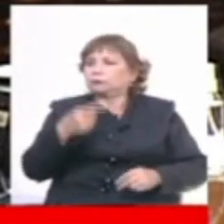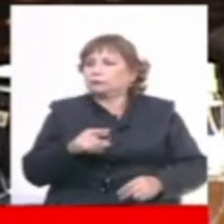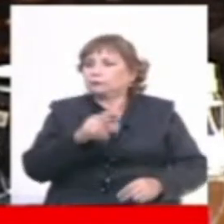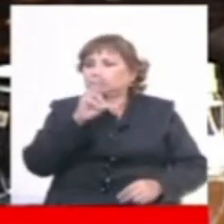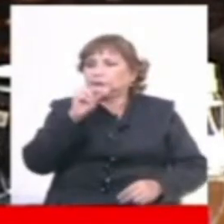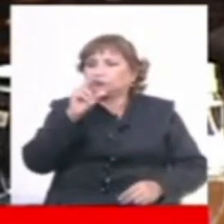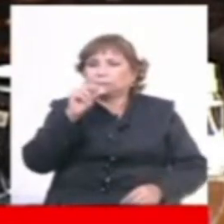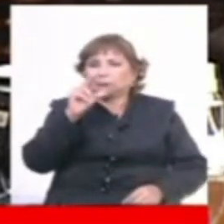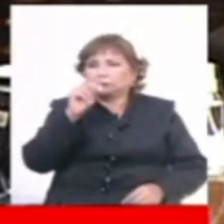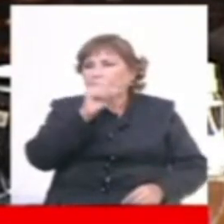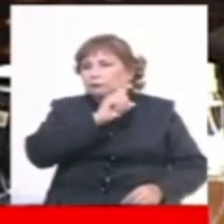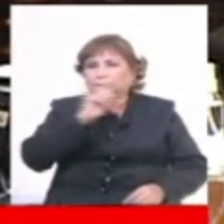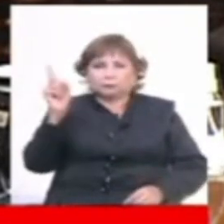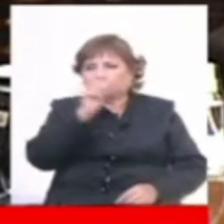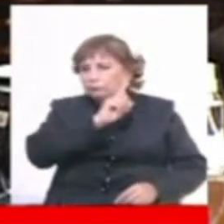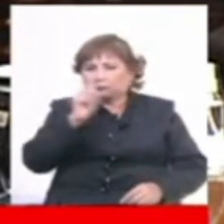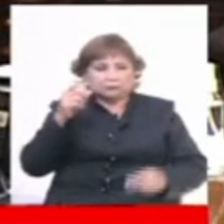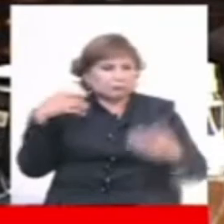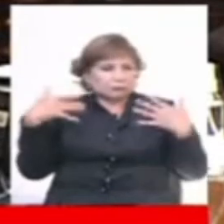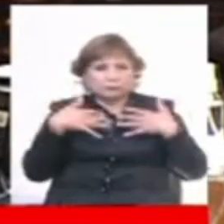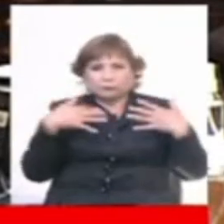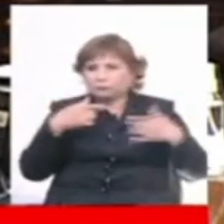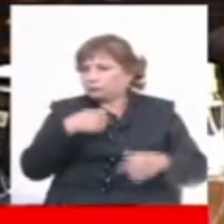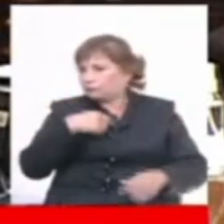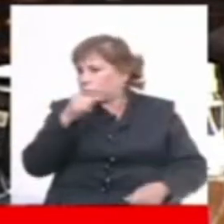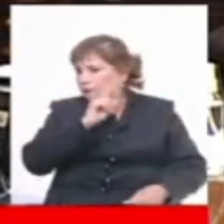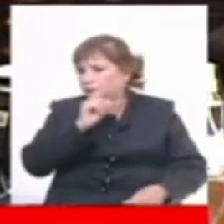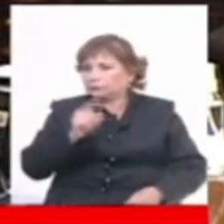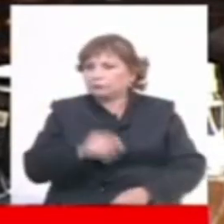que no me van a amedrentar.